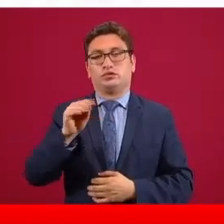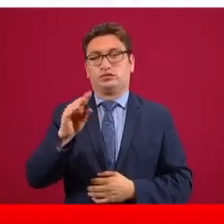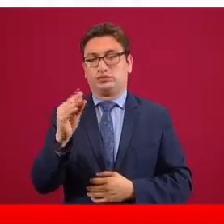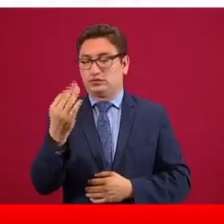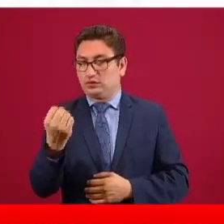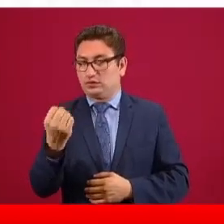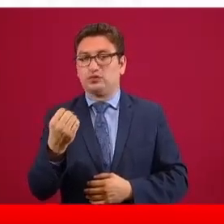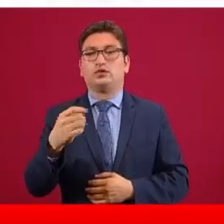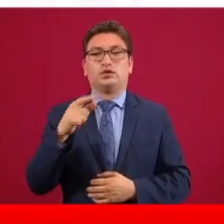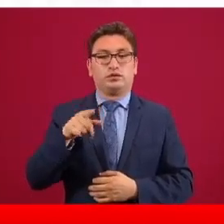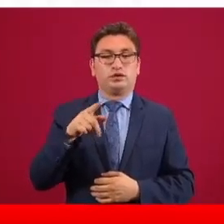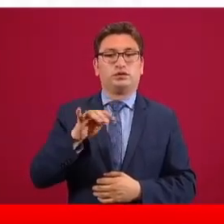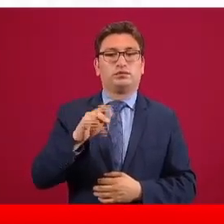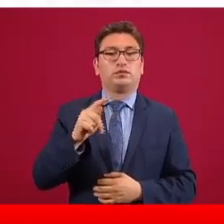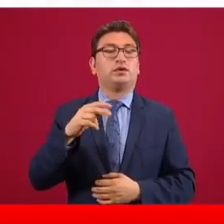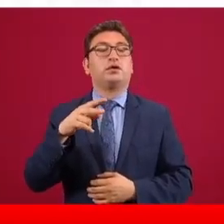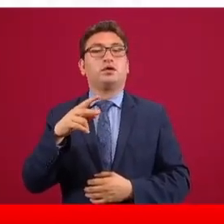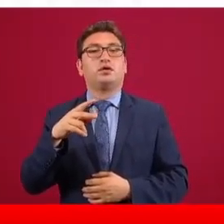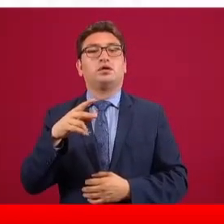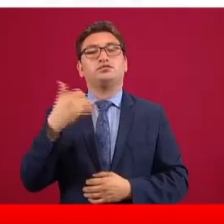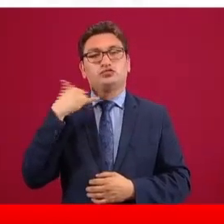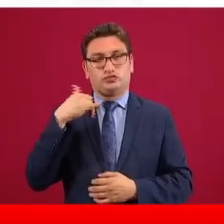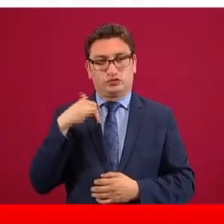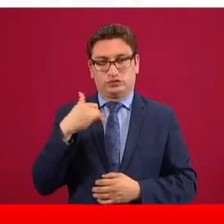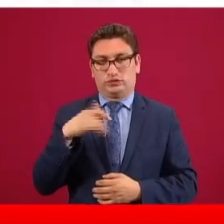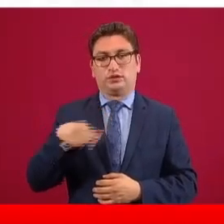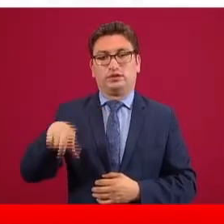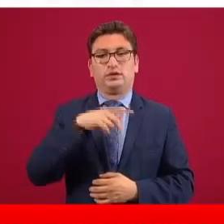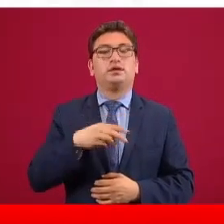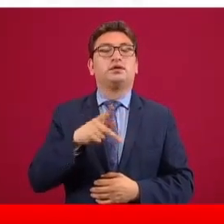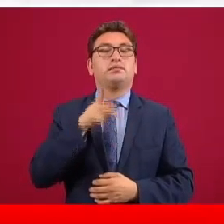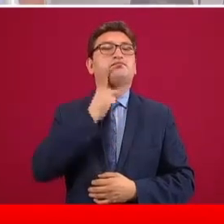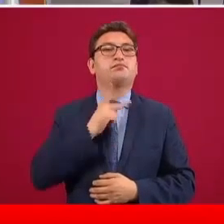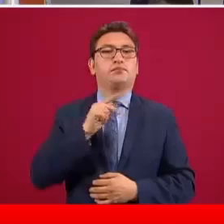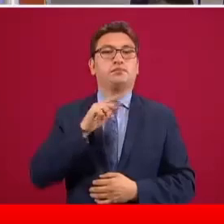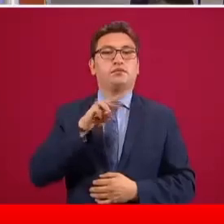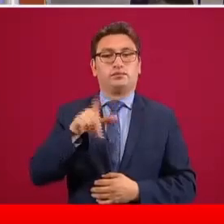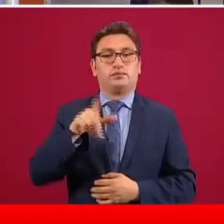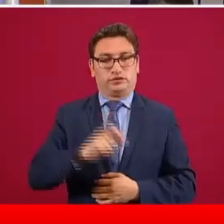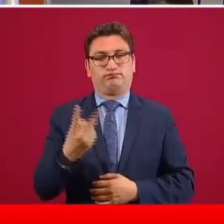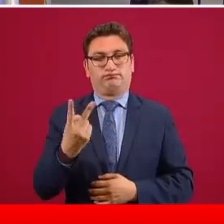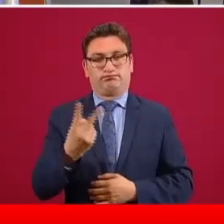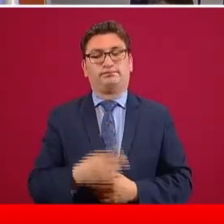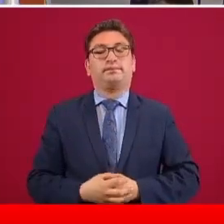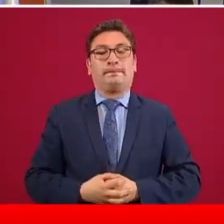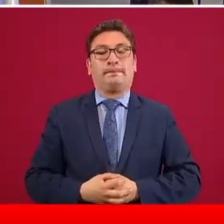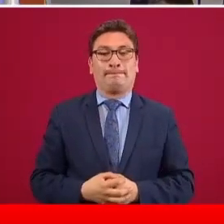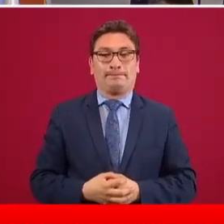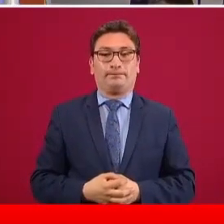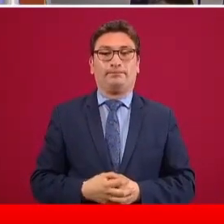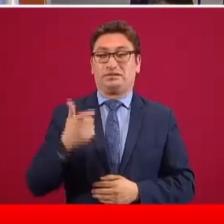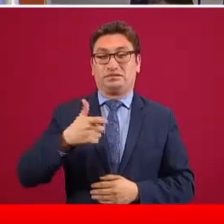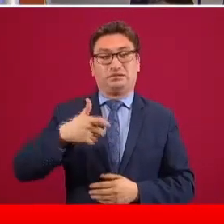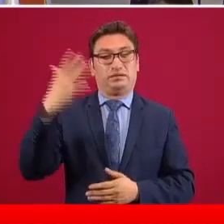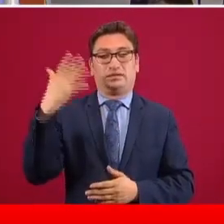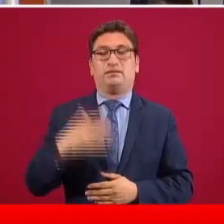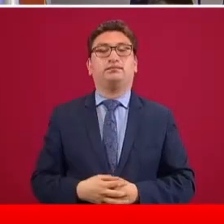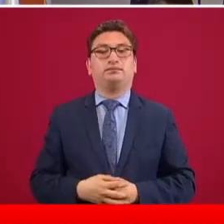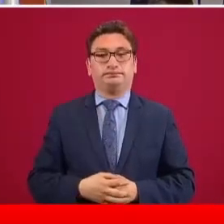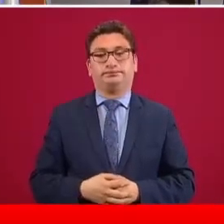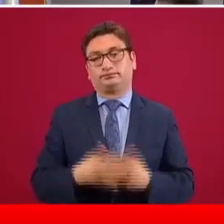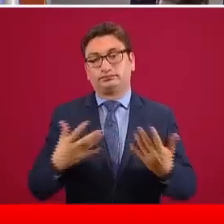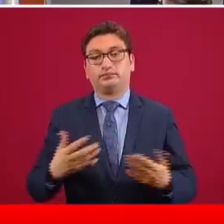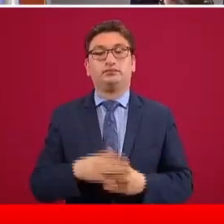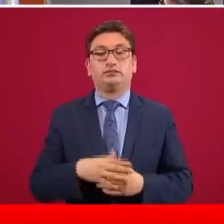litro en Telchac, Puerto, Yucatán, de franquicia Pemex, ambas gasolineras más caras en diésel.